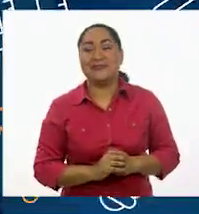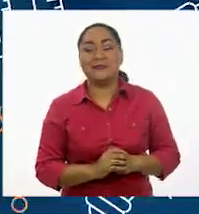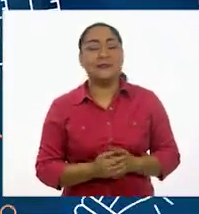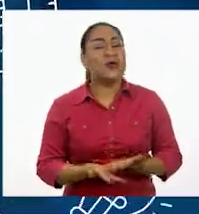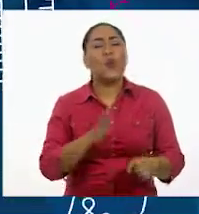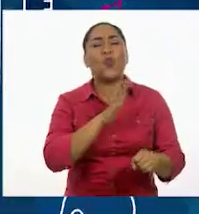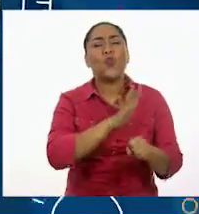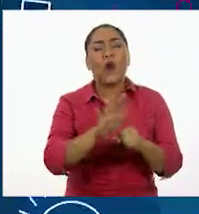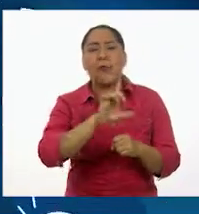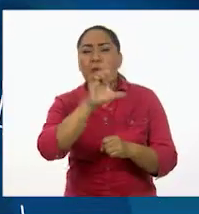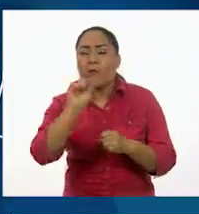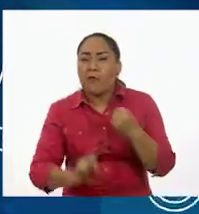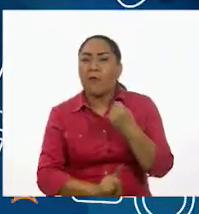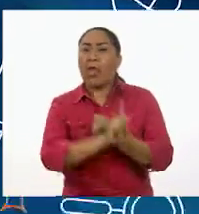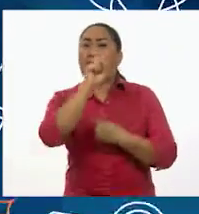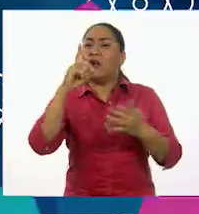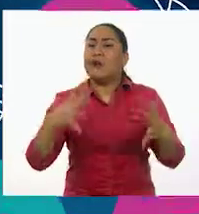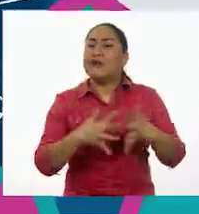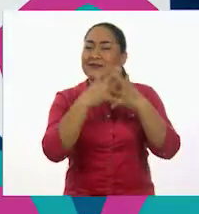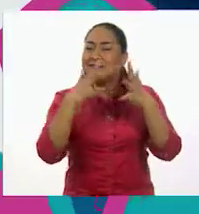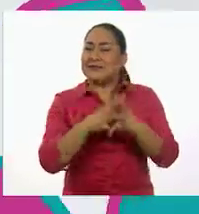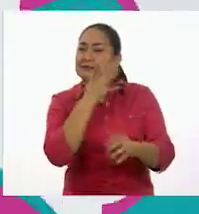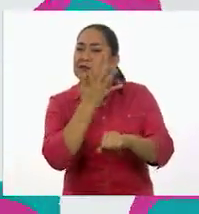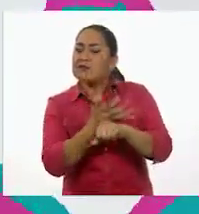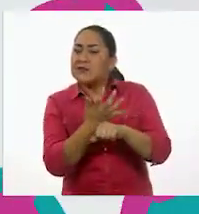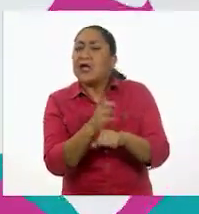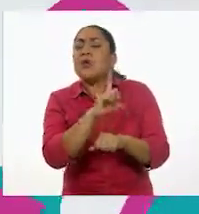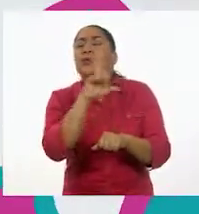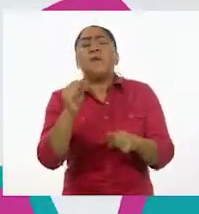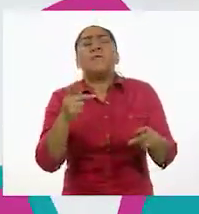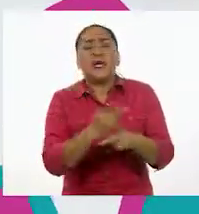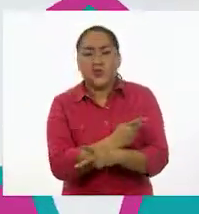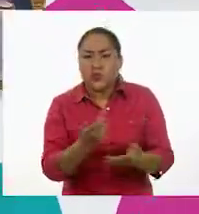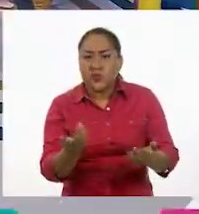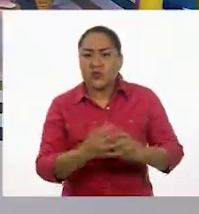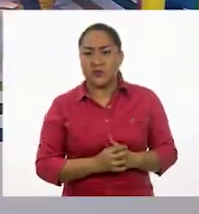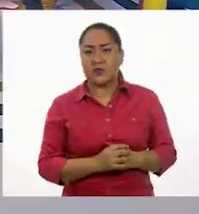¿Cuáles fueron las consecuencias de la guerra contra Estados Unidos?